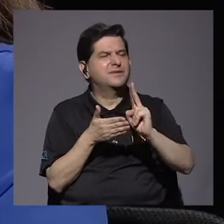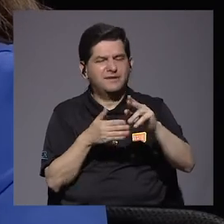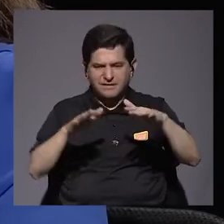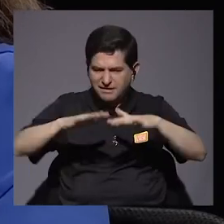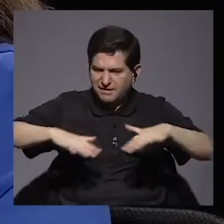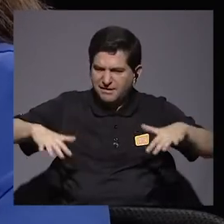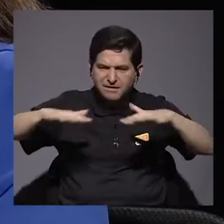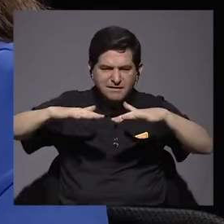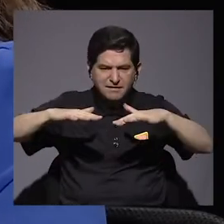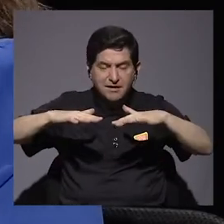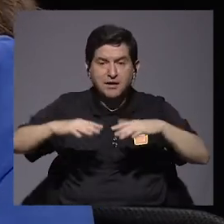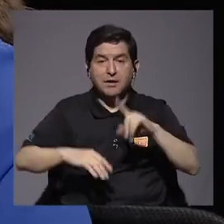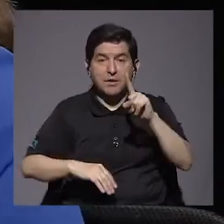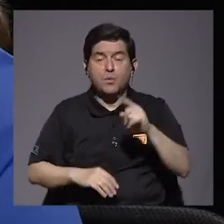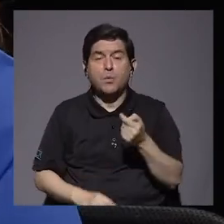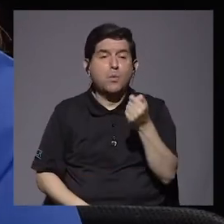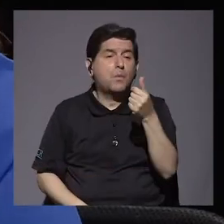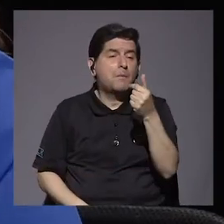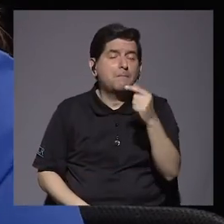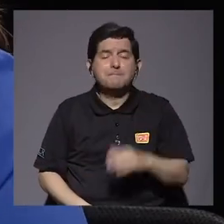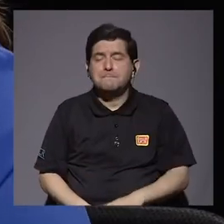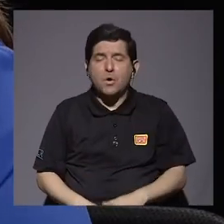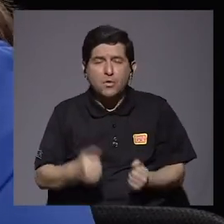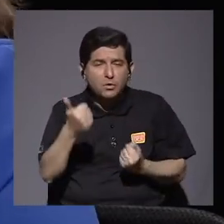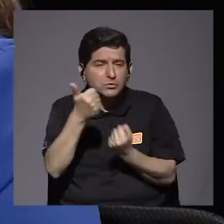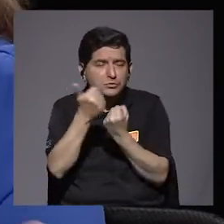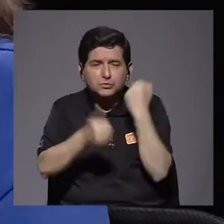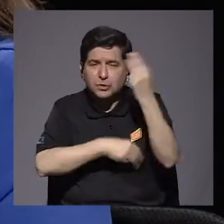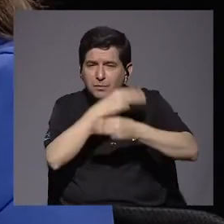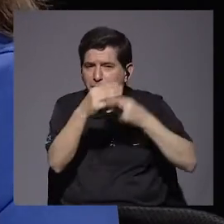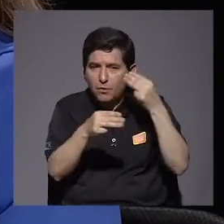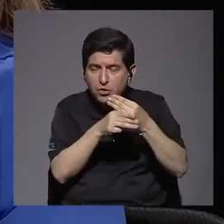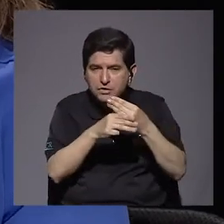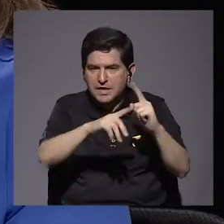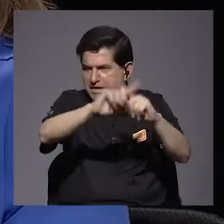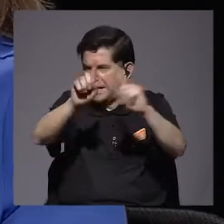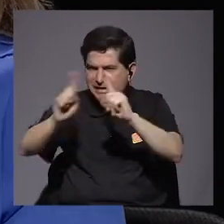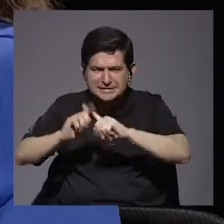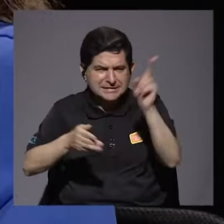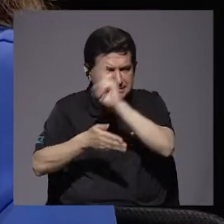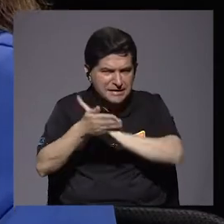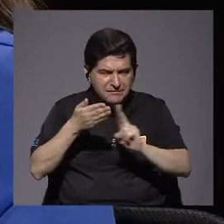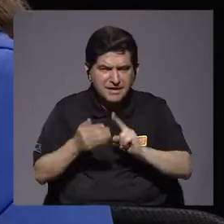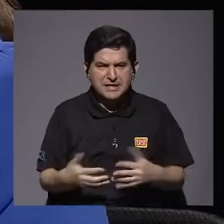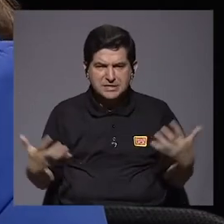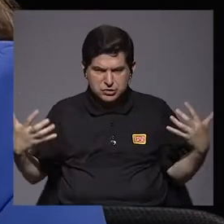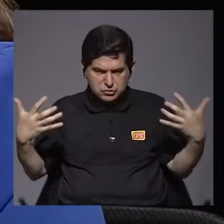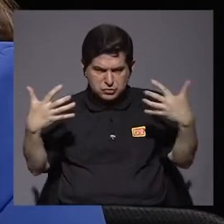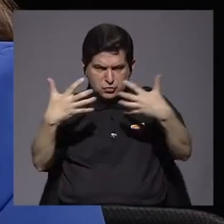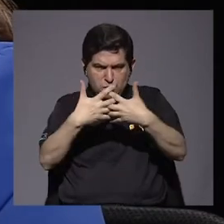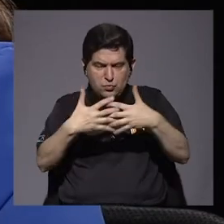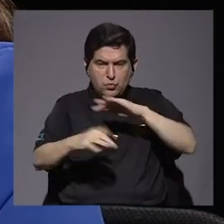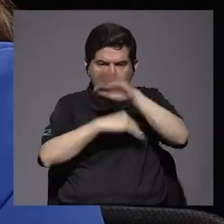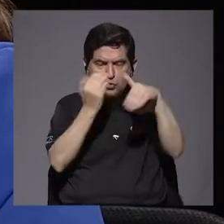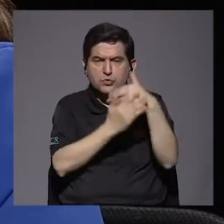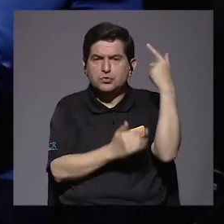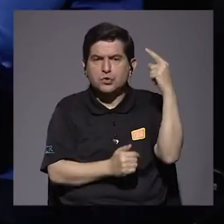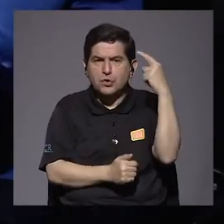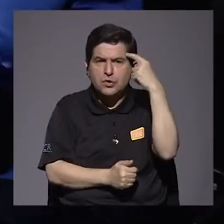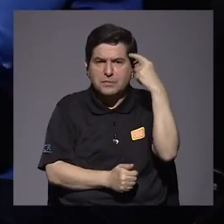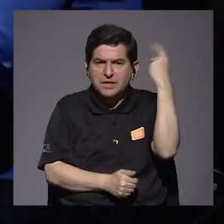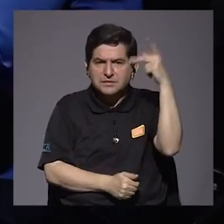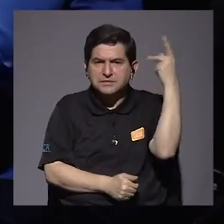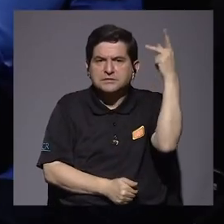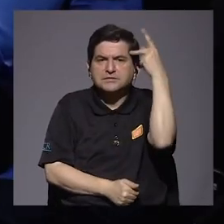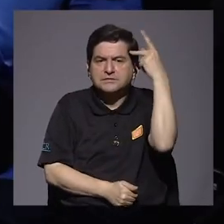es quizás uno de los pocos bastiones en el mundo, las universidades, donde convergen todos los pensamientos políticos.